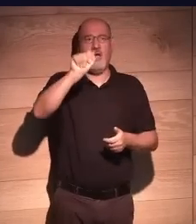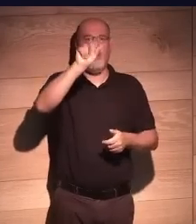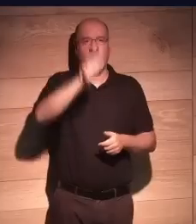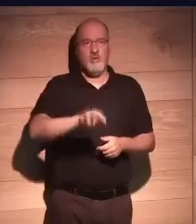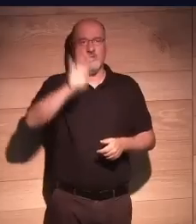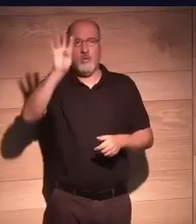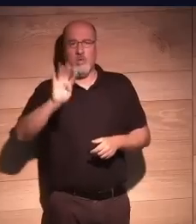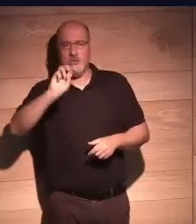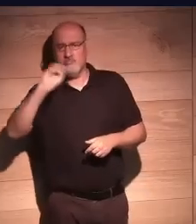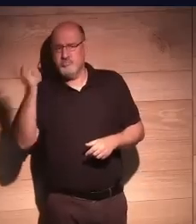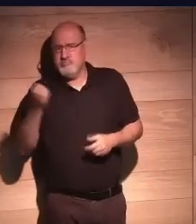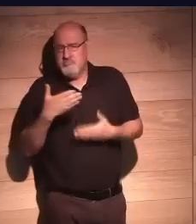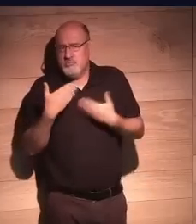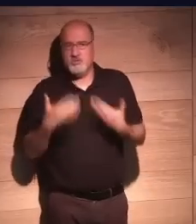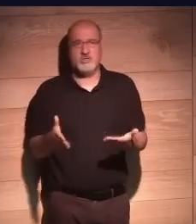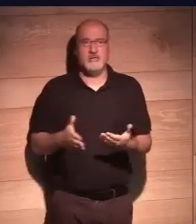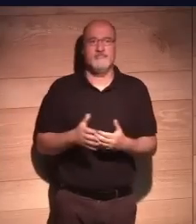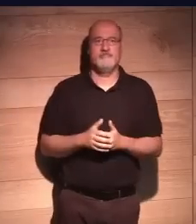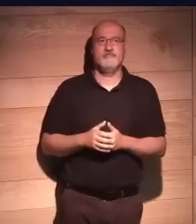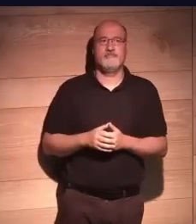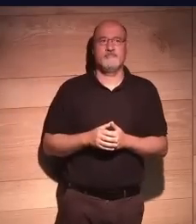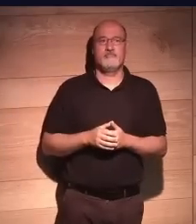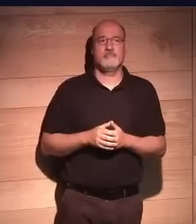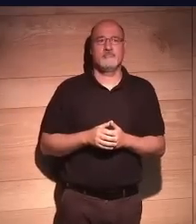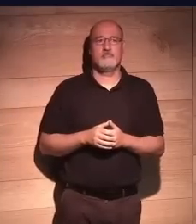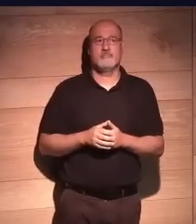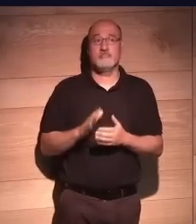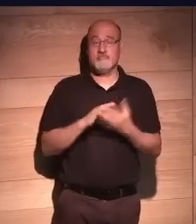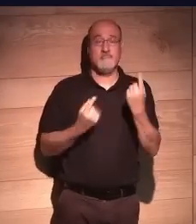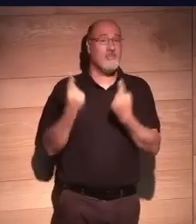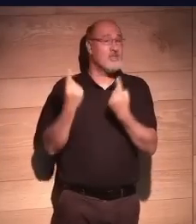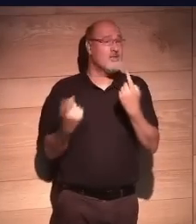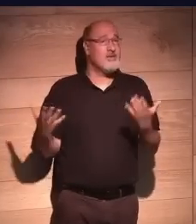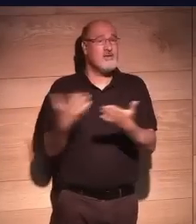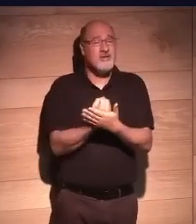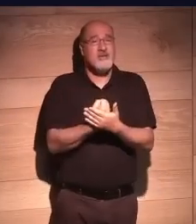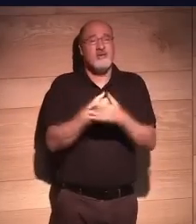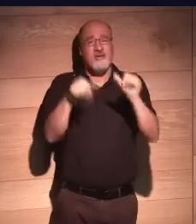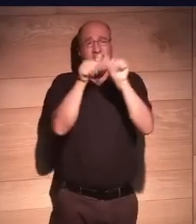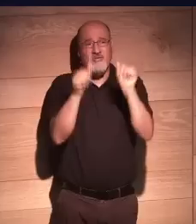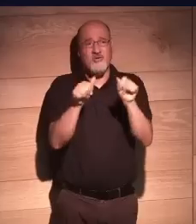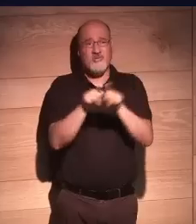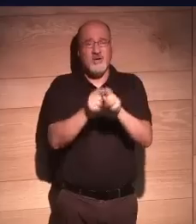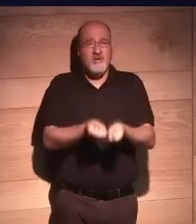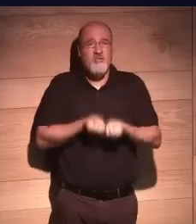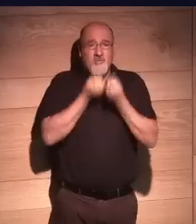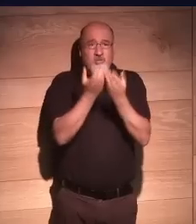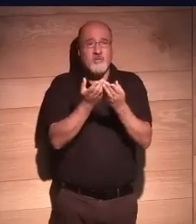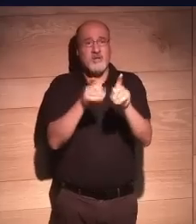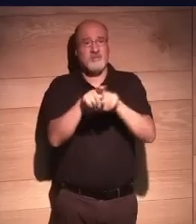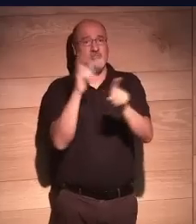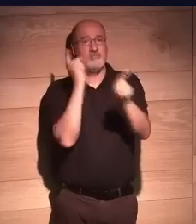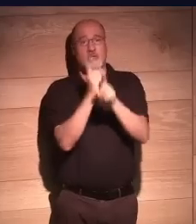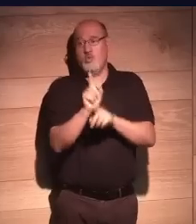informativo de la 4, de lo que sea. Con lo cual, cada vez que se ataca la forma de la información en la televisión, es que